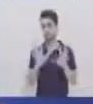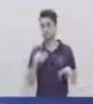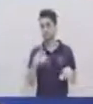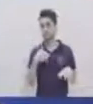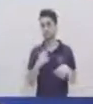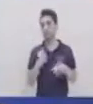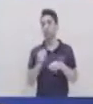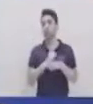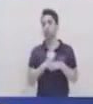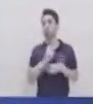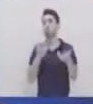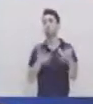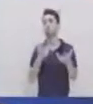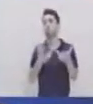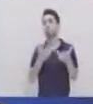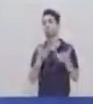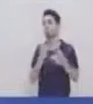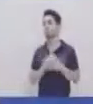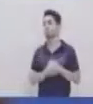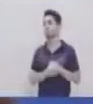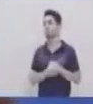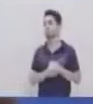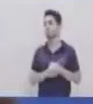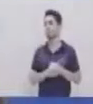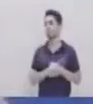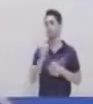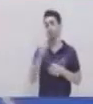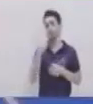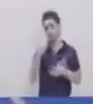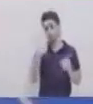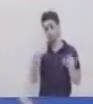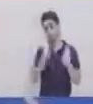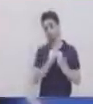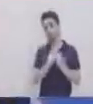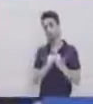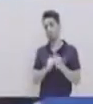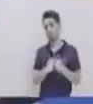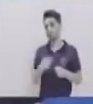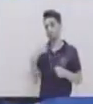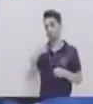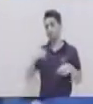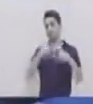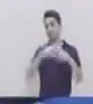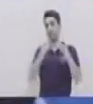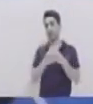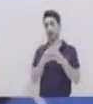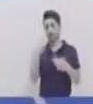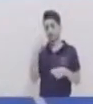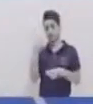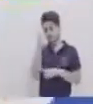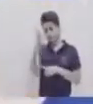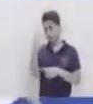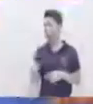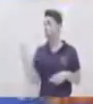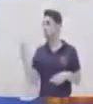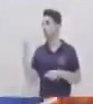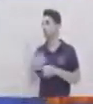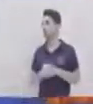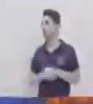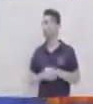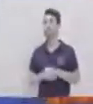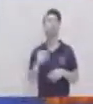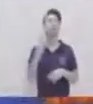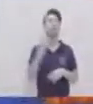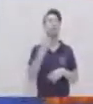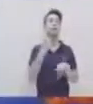y listo. Con esto hemos terminado lo que es nuestro calentamiento. Te invito a que me acompañes al desarrollo de nuestra clase en la parte principal. Bien,